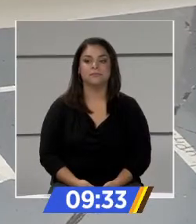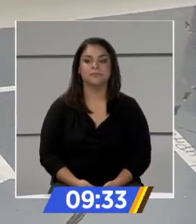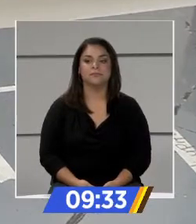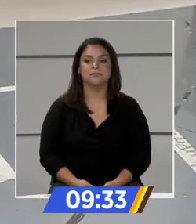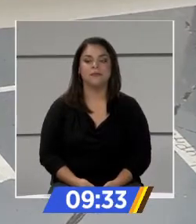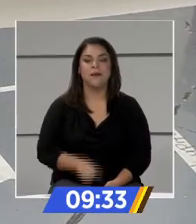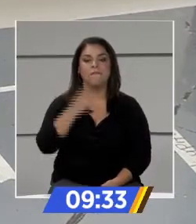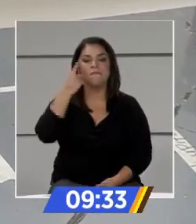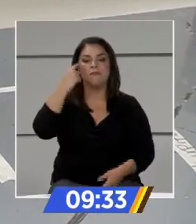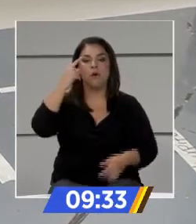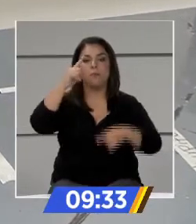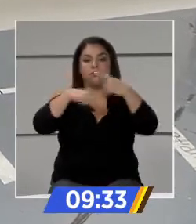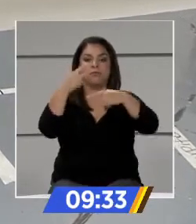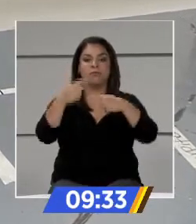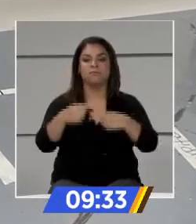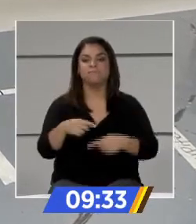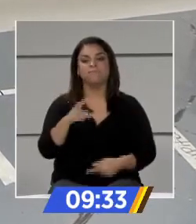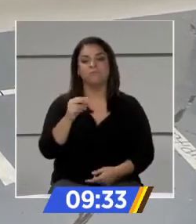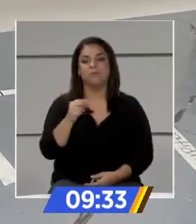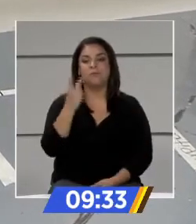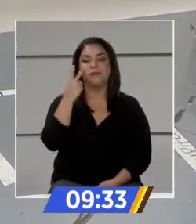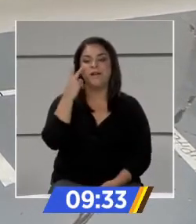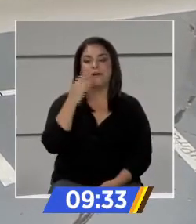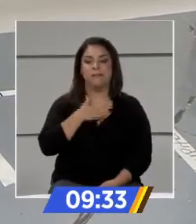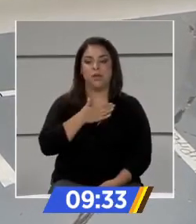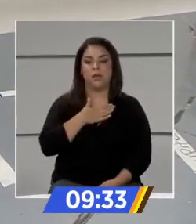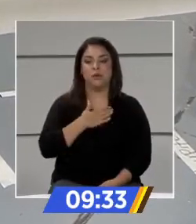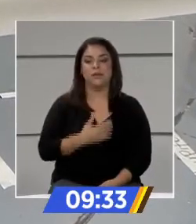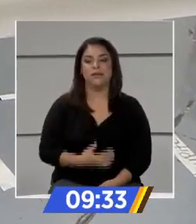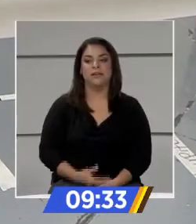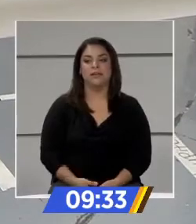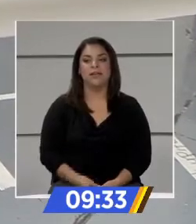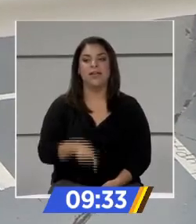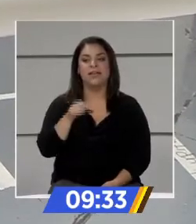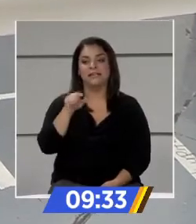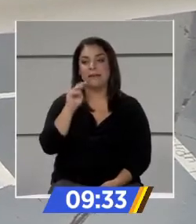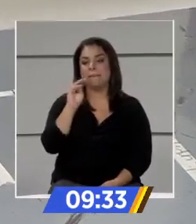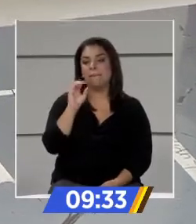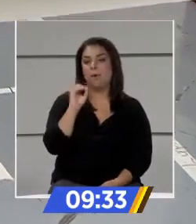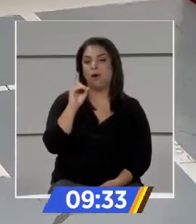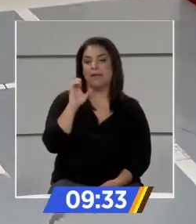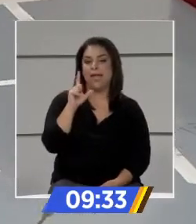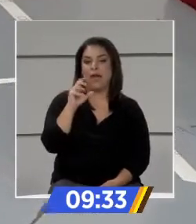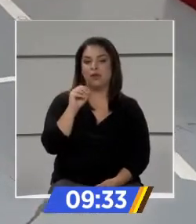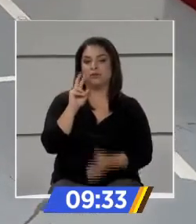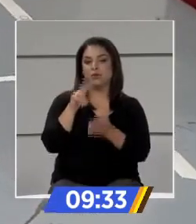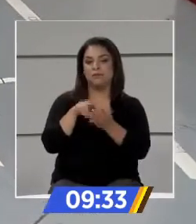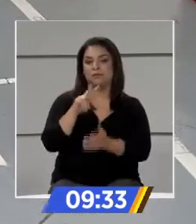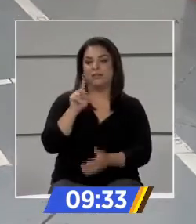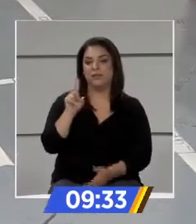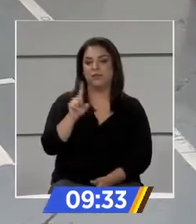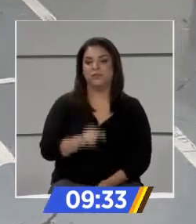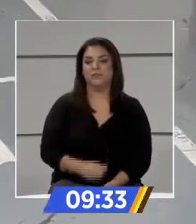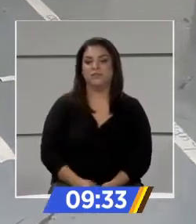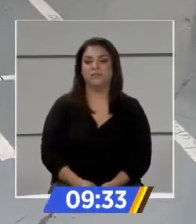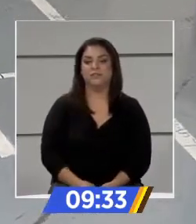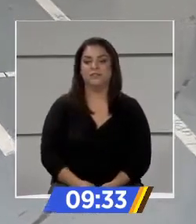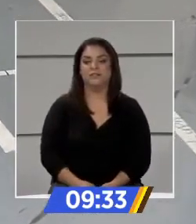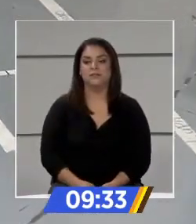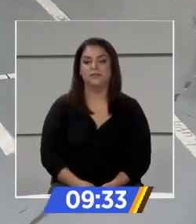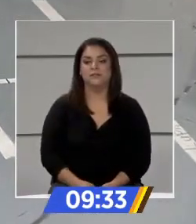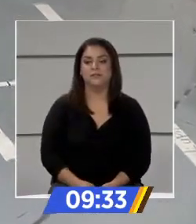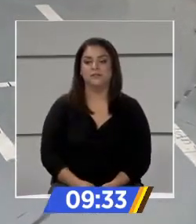pirueta? Se devolvió. Vamos a ver este. Este estilo, este modelo. Ajá. Modelo 2021. Ay, tranquilo. Vamos a